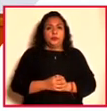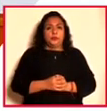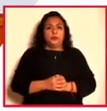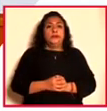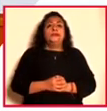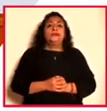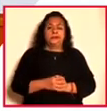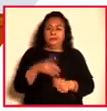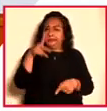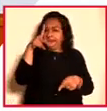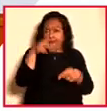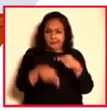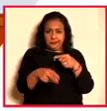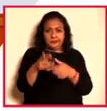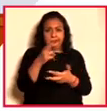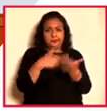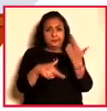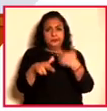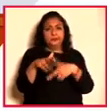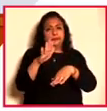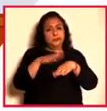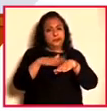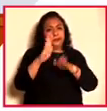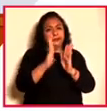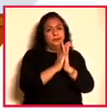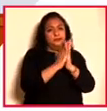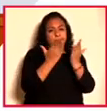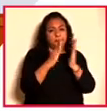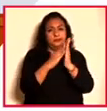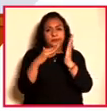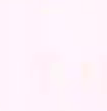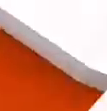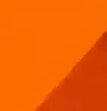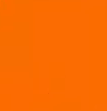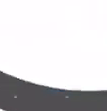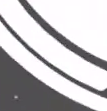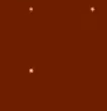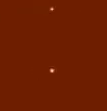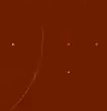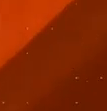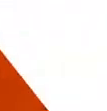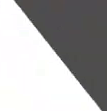Vamos a la pausa, regresamos con más libros y literatura.